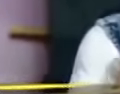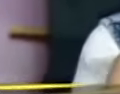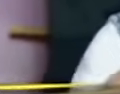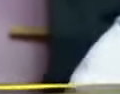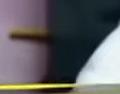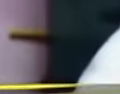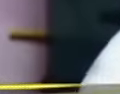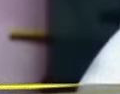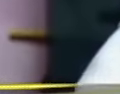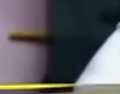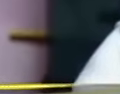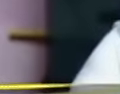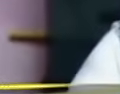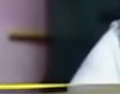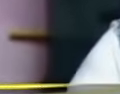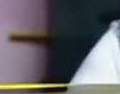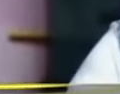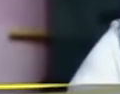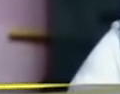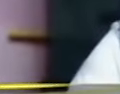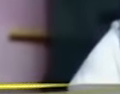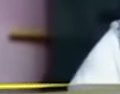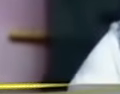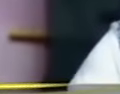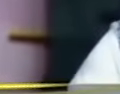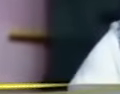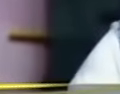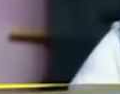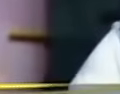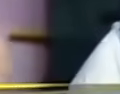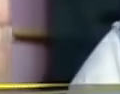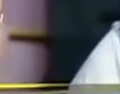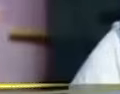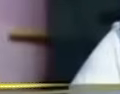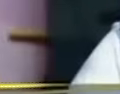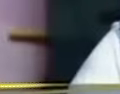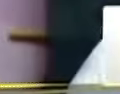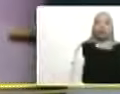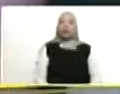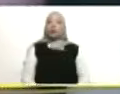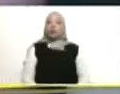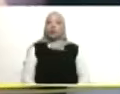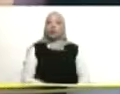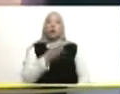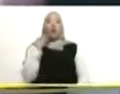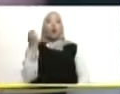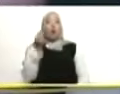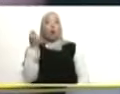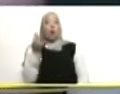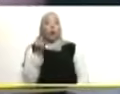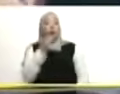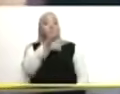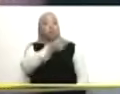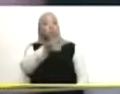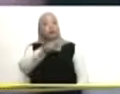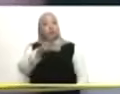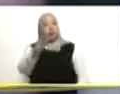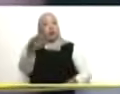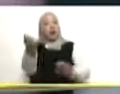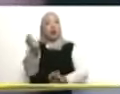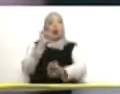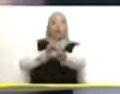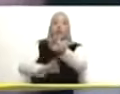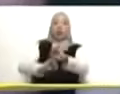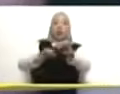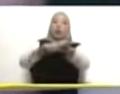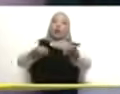gran convocatoria a elegir un joven por cancha, un joven que además defienda su cancha, pero que también esté allí para impulsar